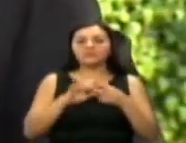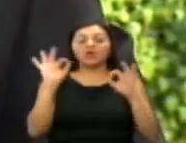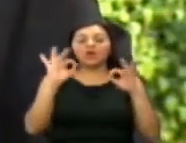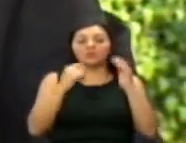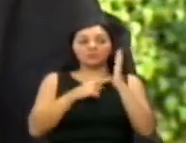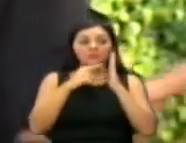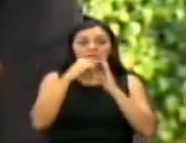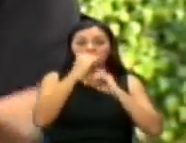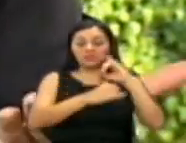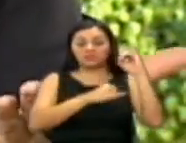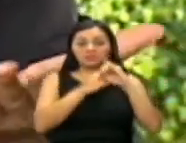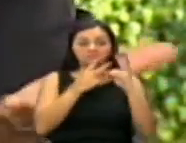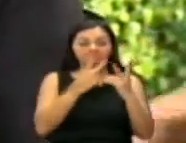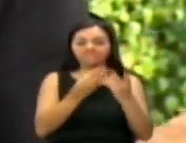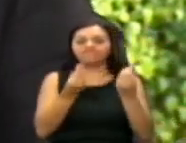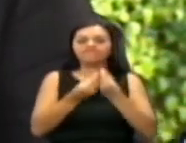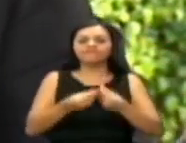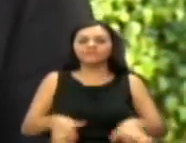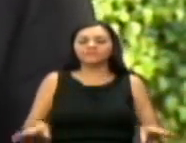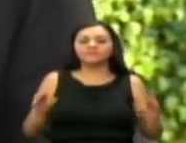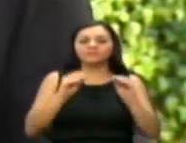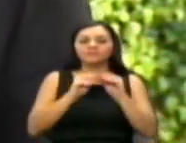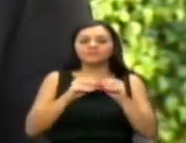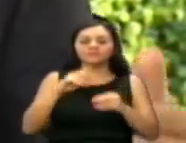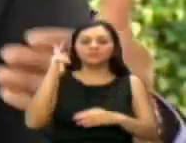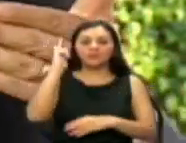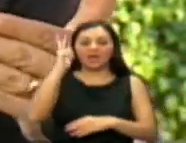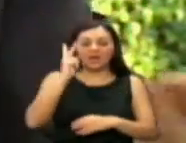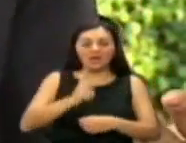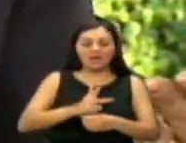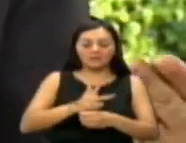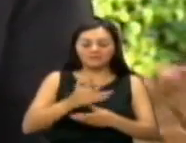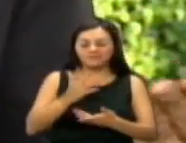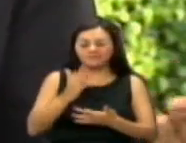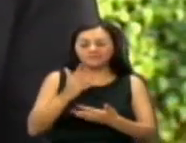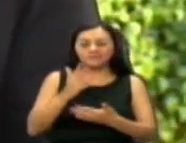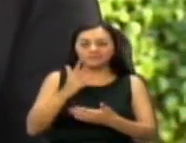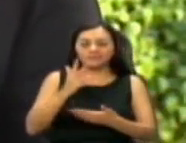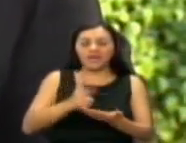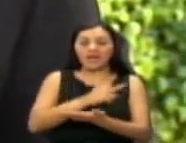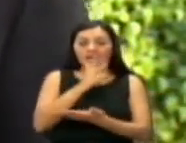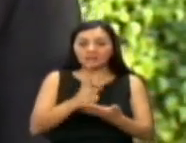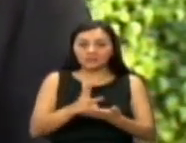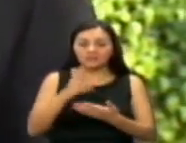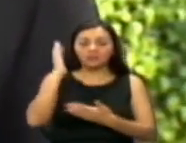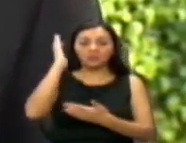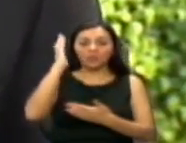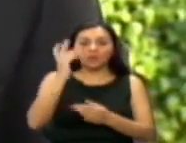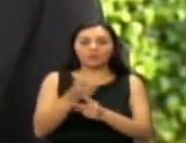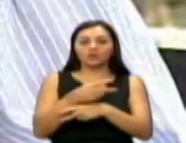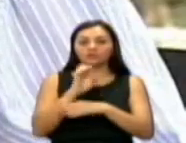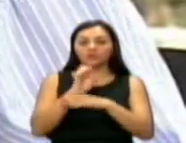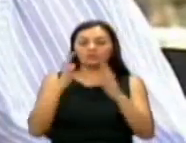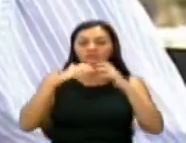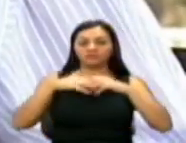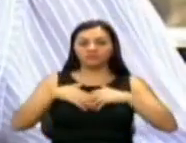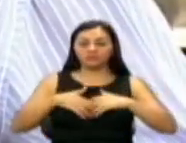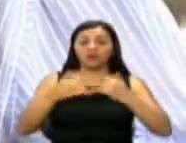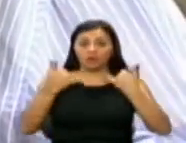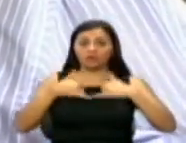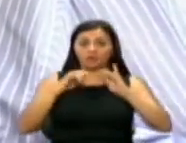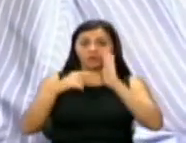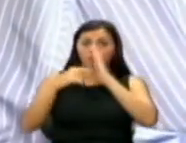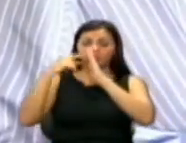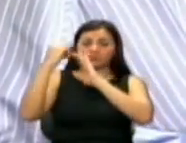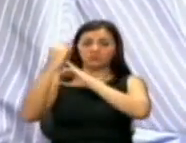salvaguardia y pierde competitividad la producción del Carchi y la producción del Ecuador si se deprimen grandemente zonas de frontera. ¿Continuarán las salvaguardias? Porque se hablaba